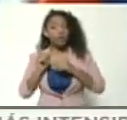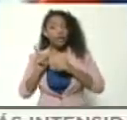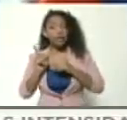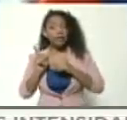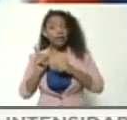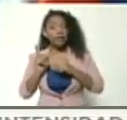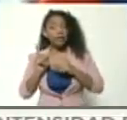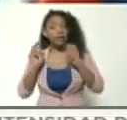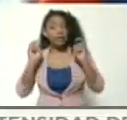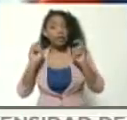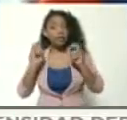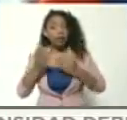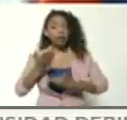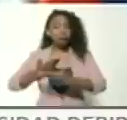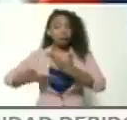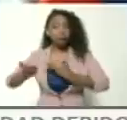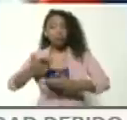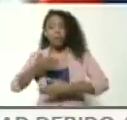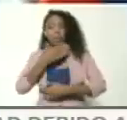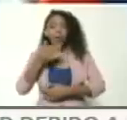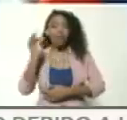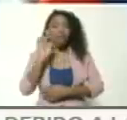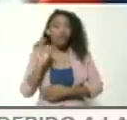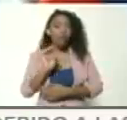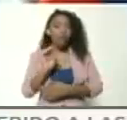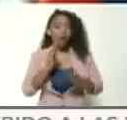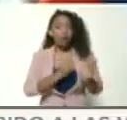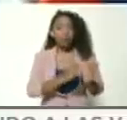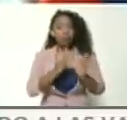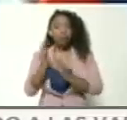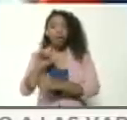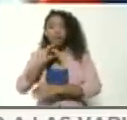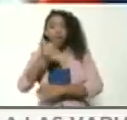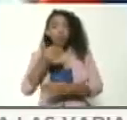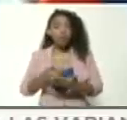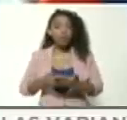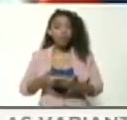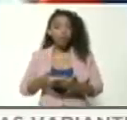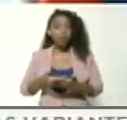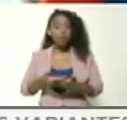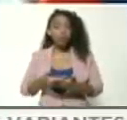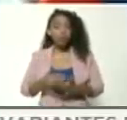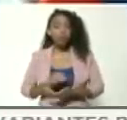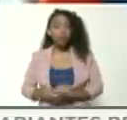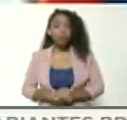este caso cooperando de la mejor manera, trasladando la información respectiva,